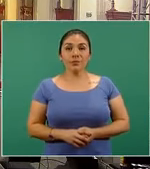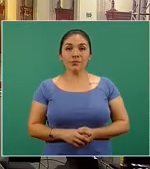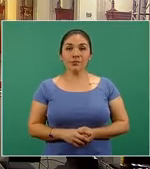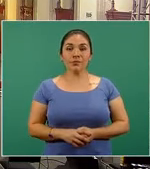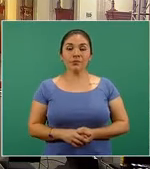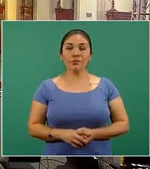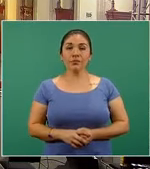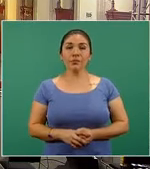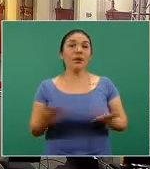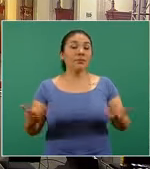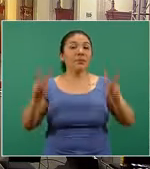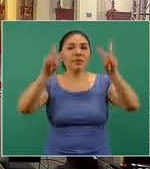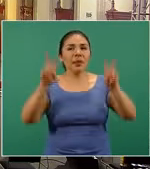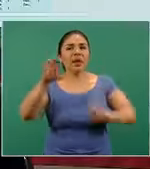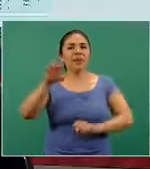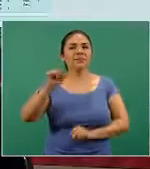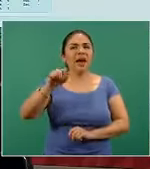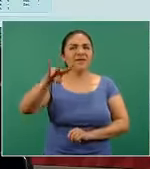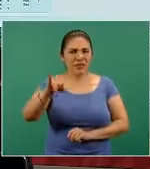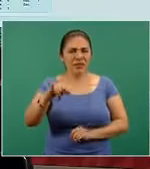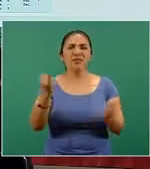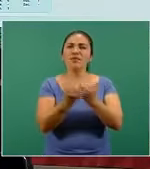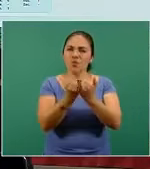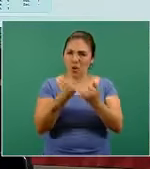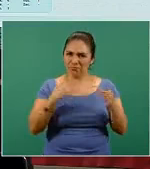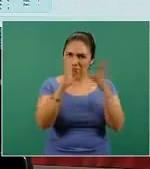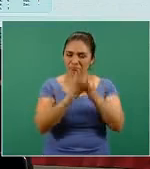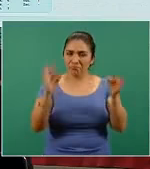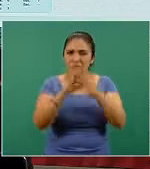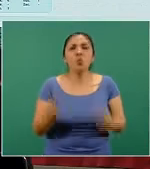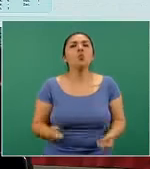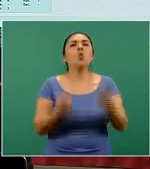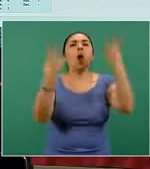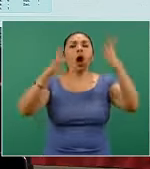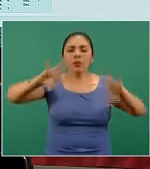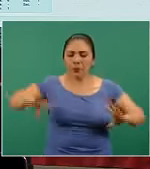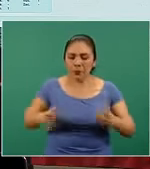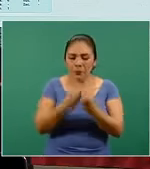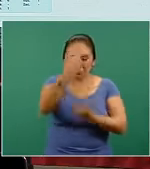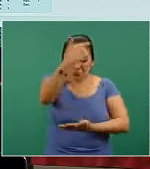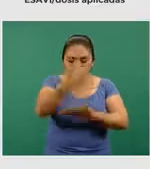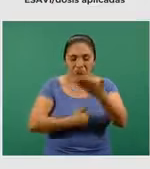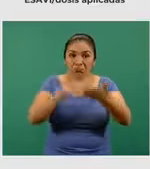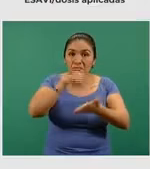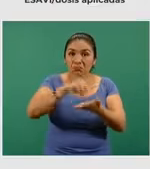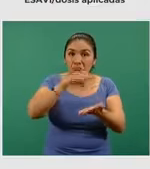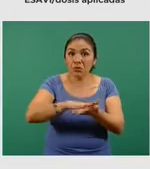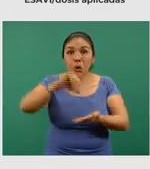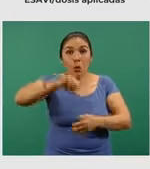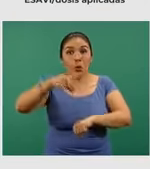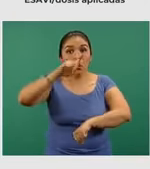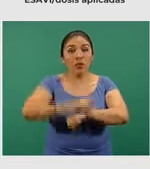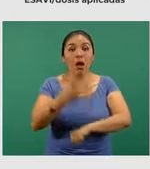Bien, el tema de los ESAVIS, actualizamos también cuántos se han notificado hasta el día de hoy en todo el